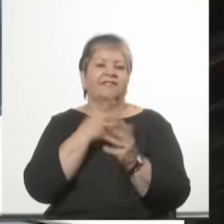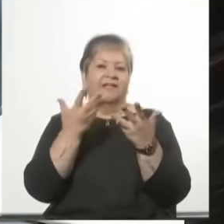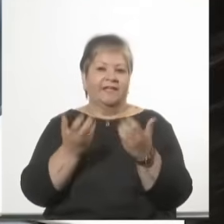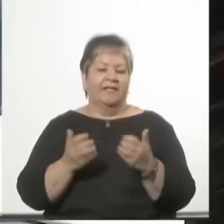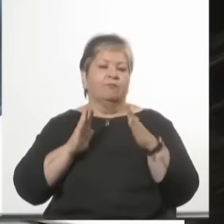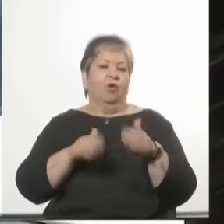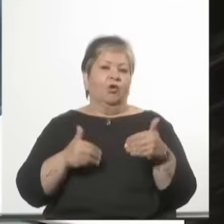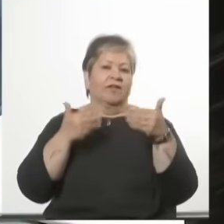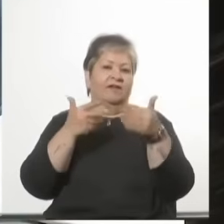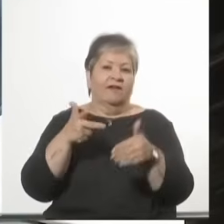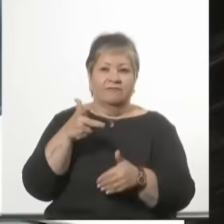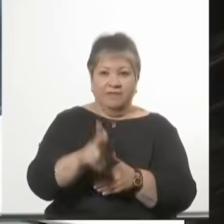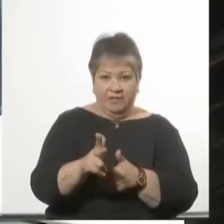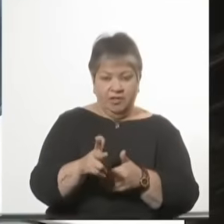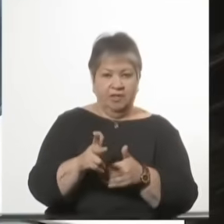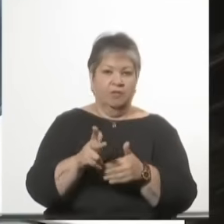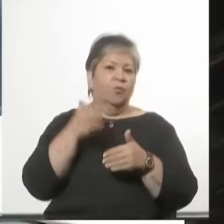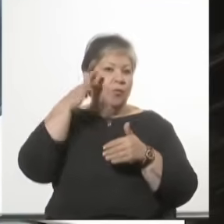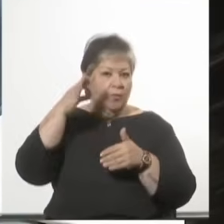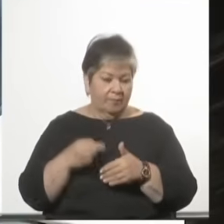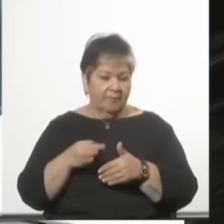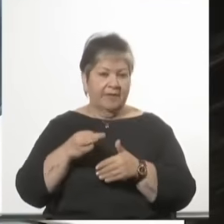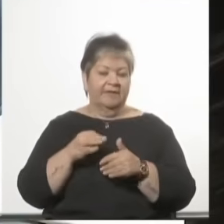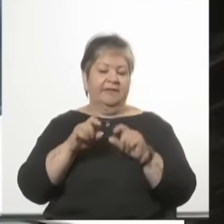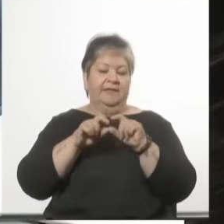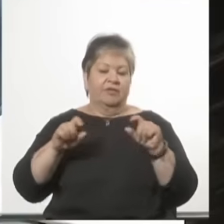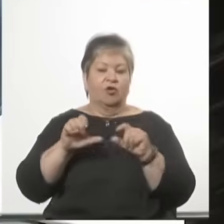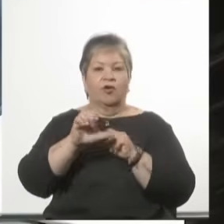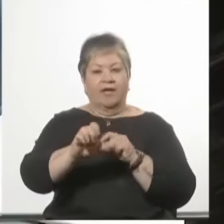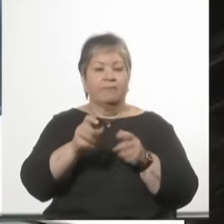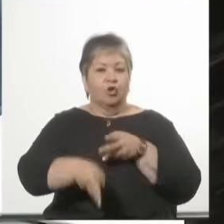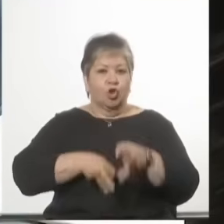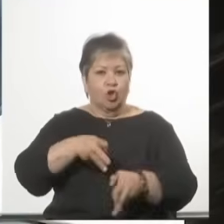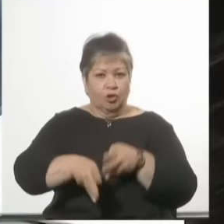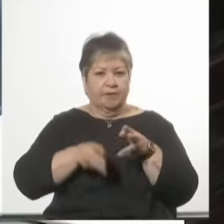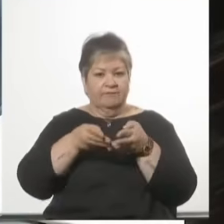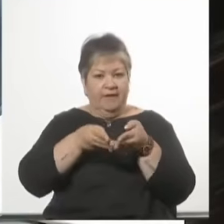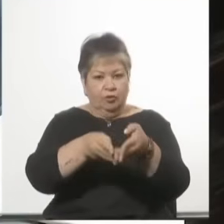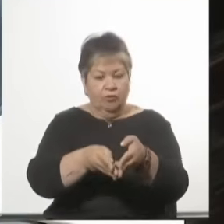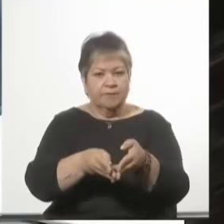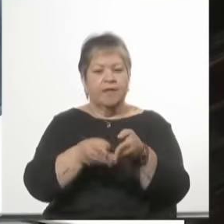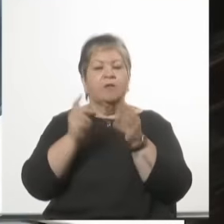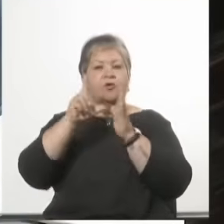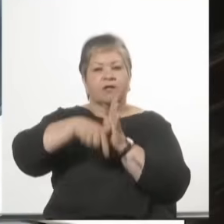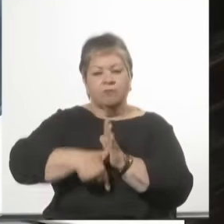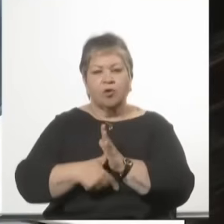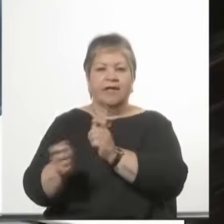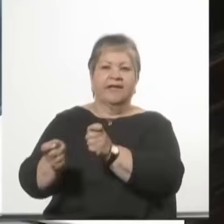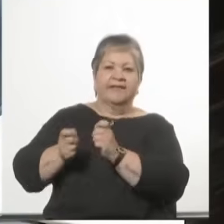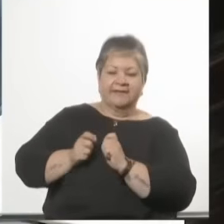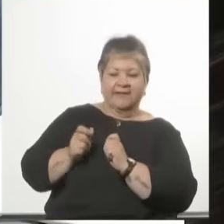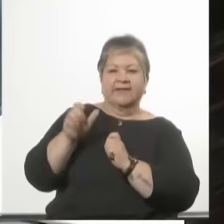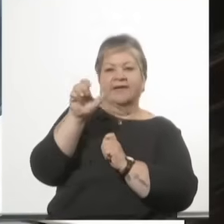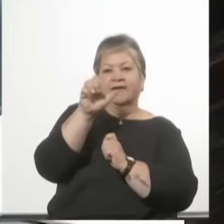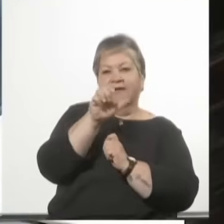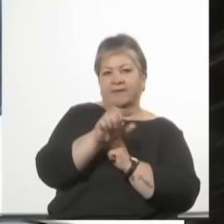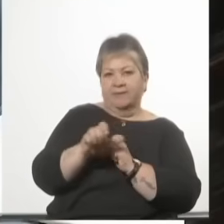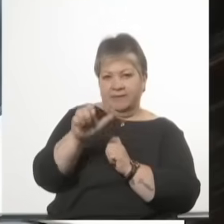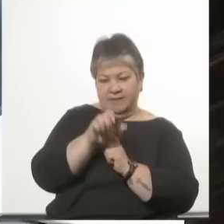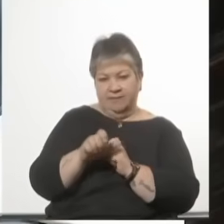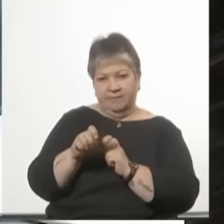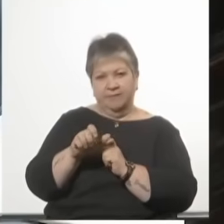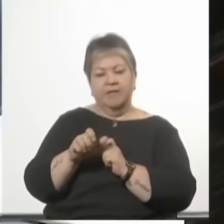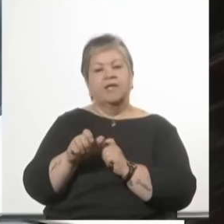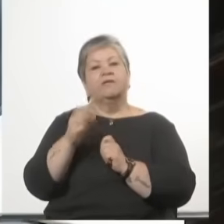el plazo del cumplimiento del ITOD referido a los motores por demoras en las entregas de los mismos por parte de la empresa proveedora.